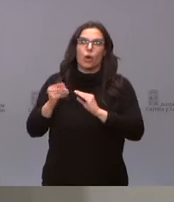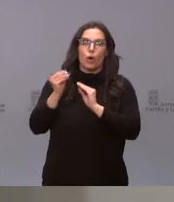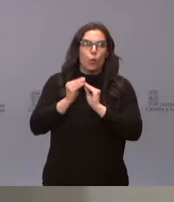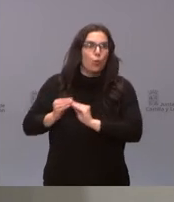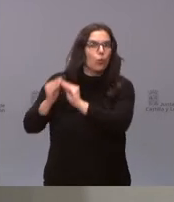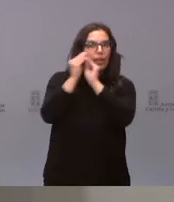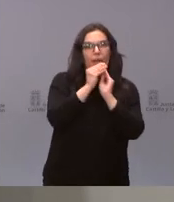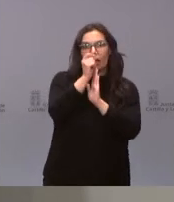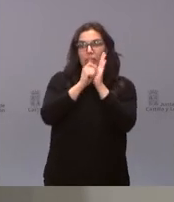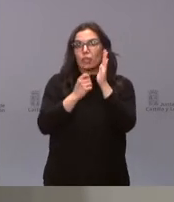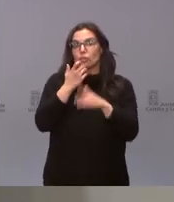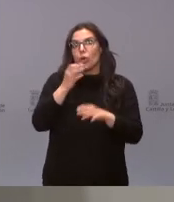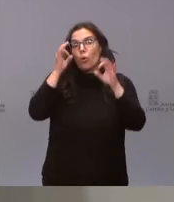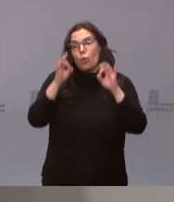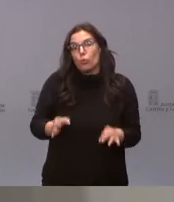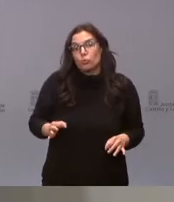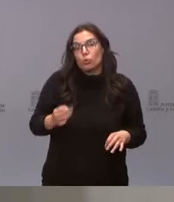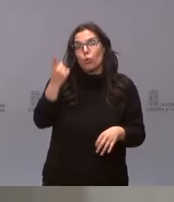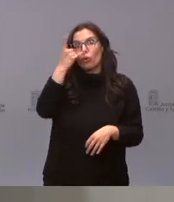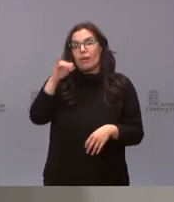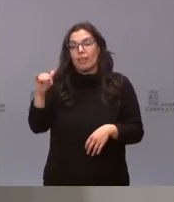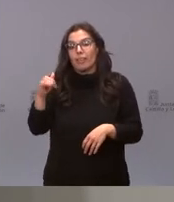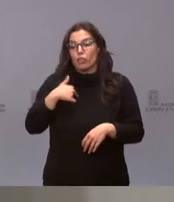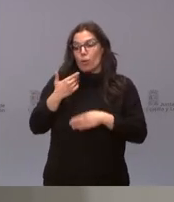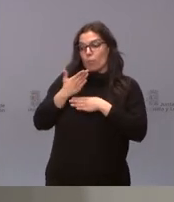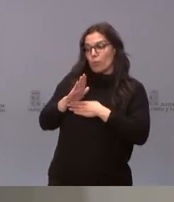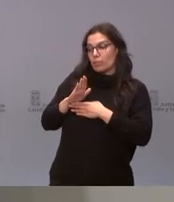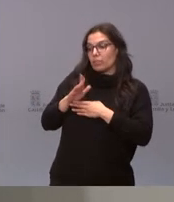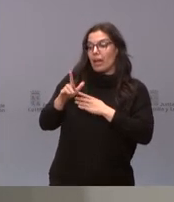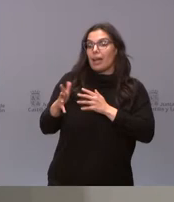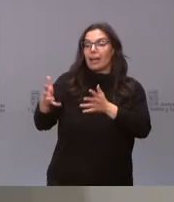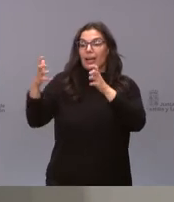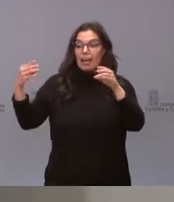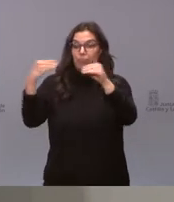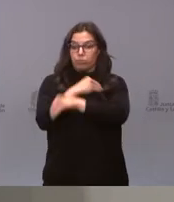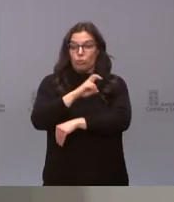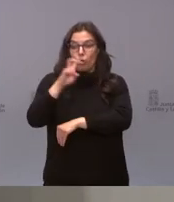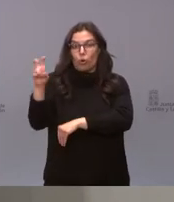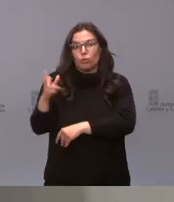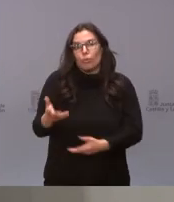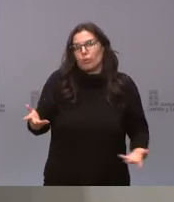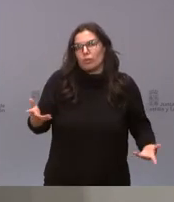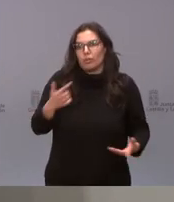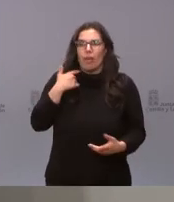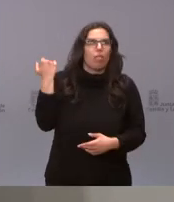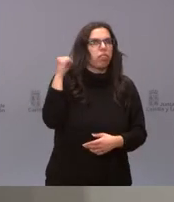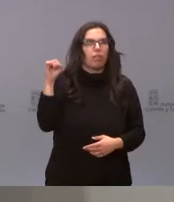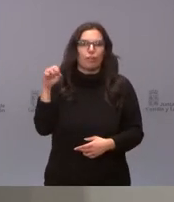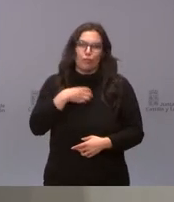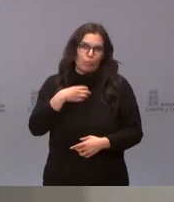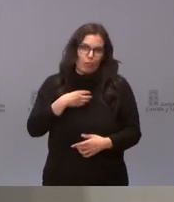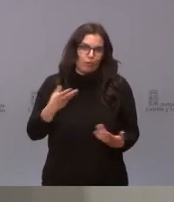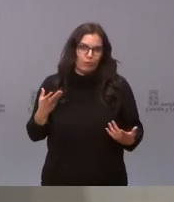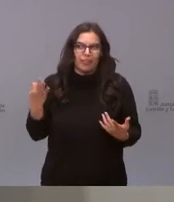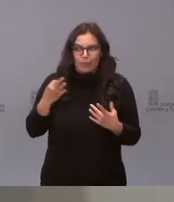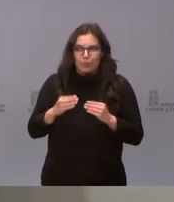si una de las veces pues no no coincide con el que tenemos en la consejería pues no y no hacer caso pero